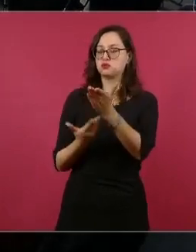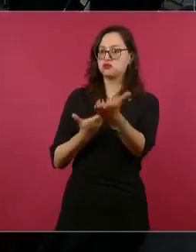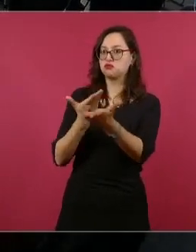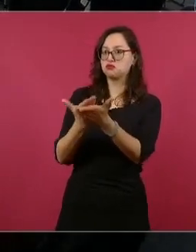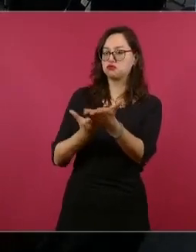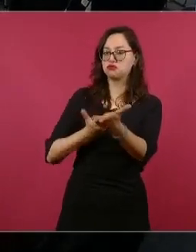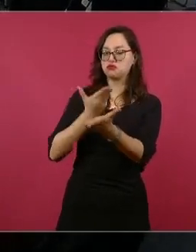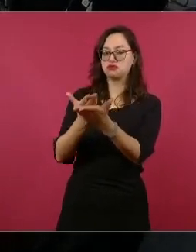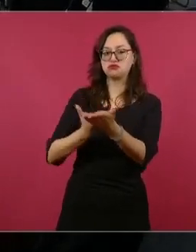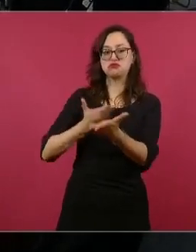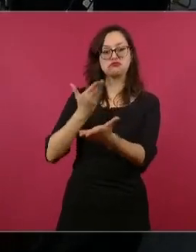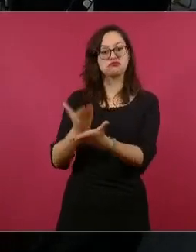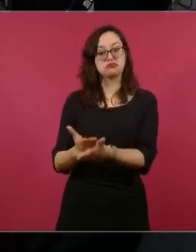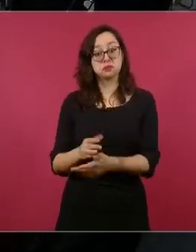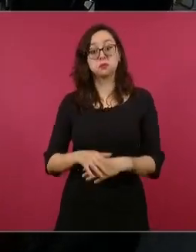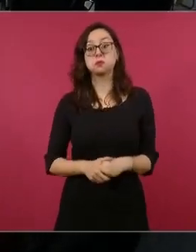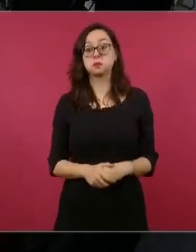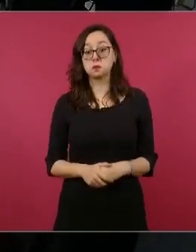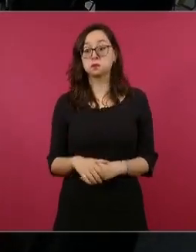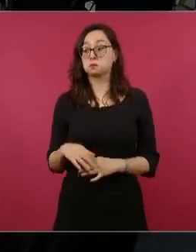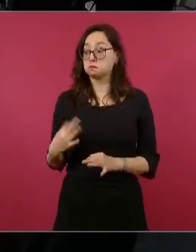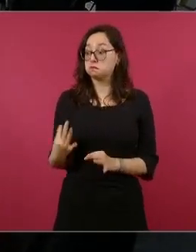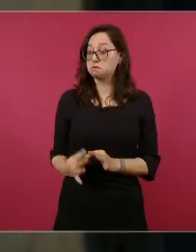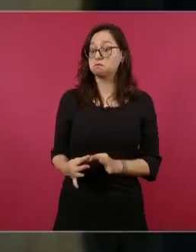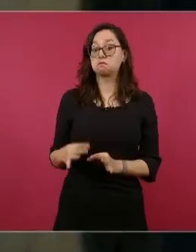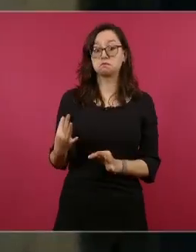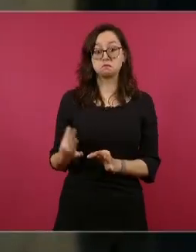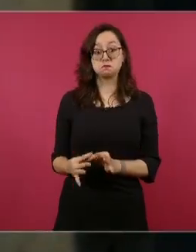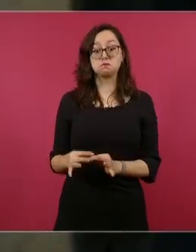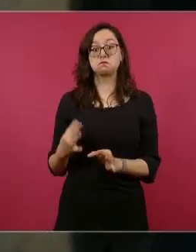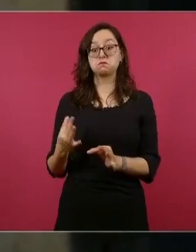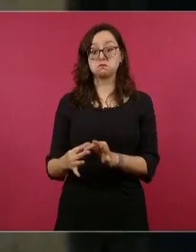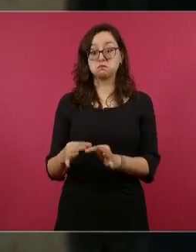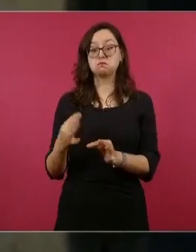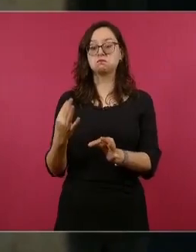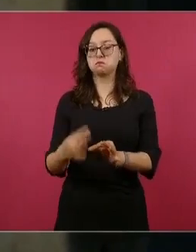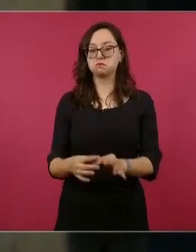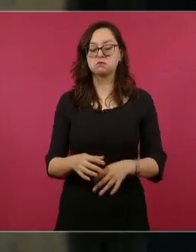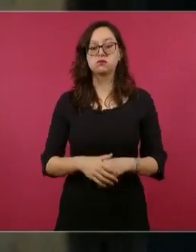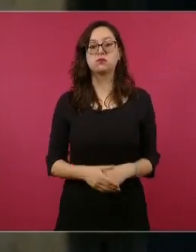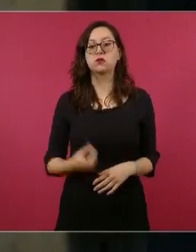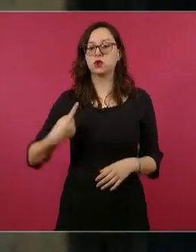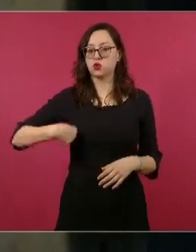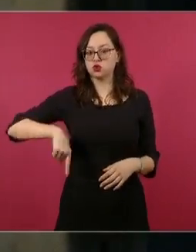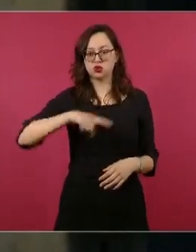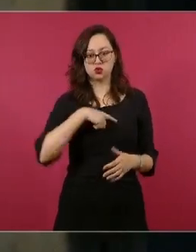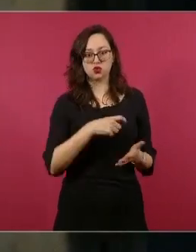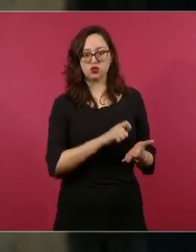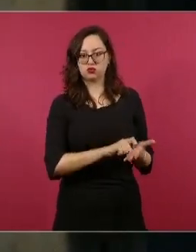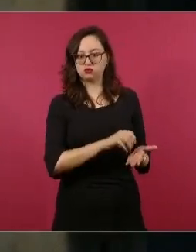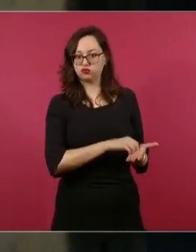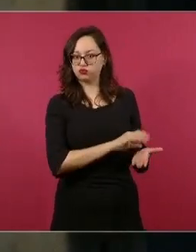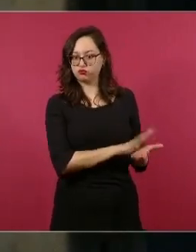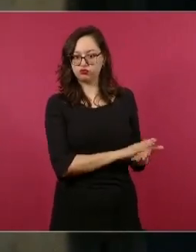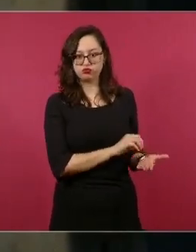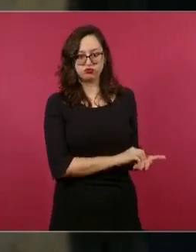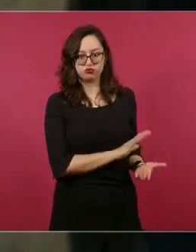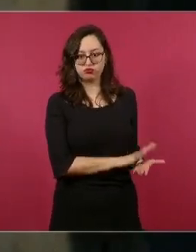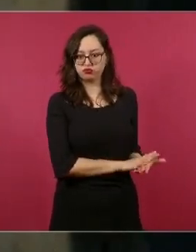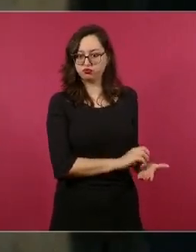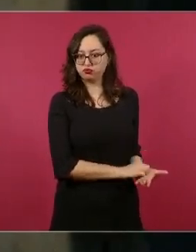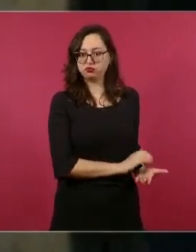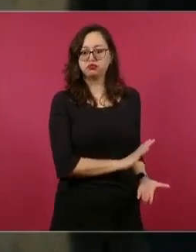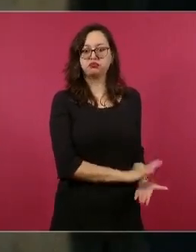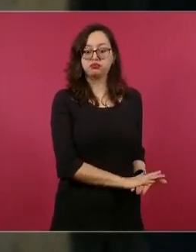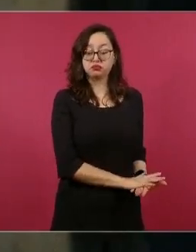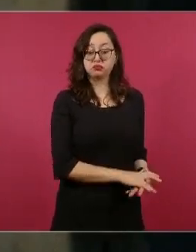Vamos documentando todas las participaciones que tenemos aquí, presidente, los resultados, los pendientes. Y quiero